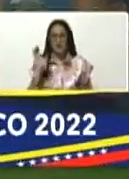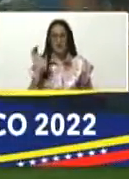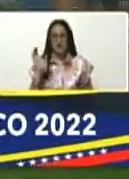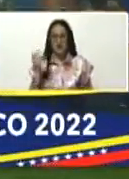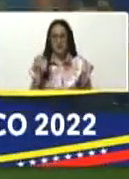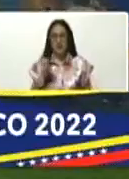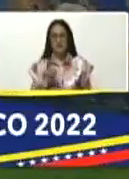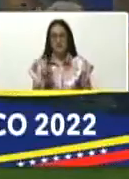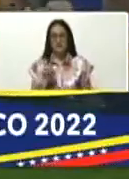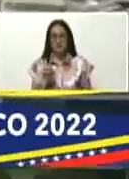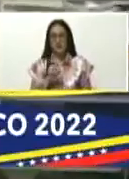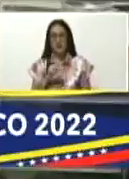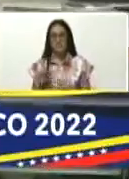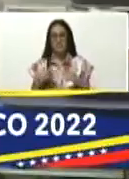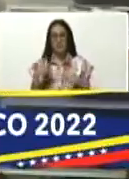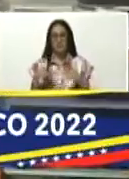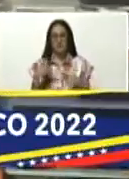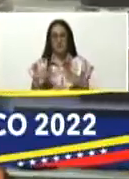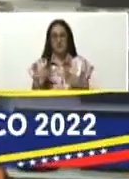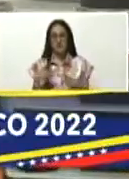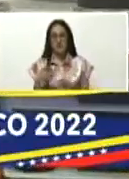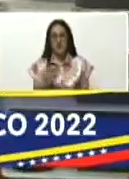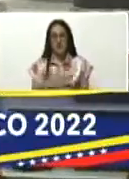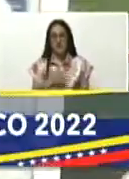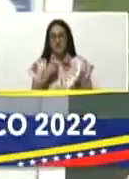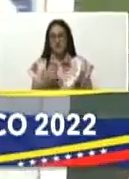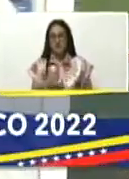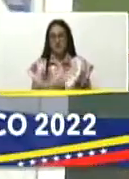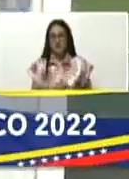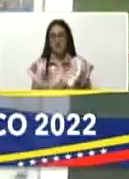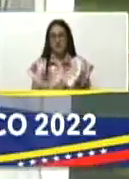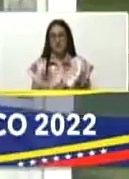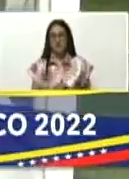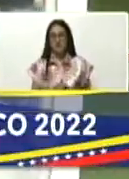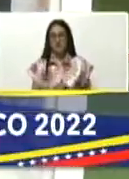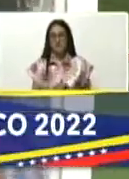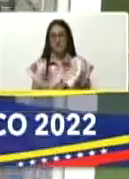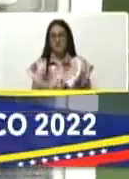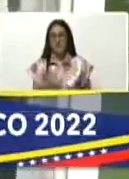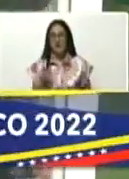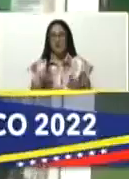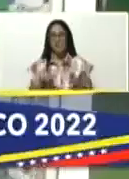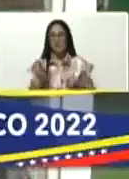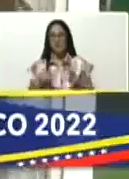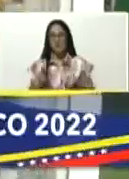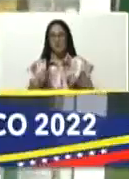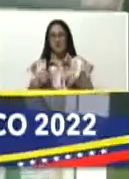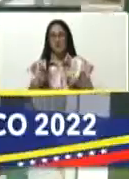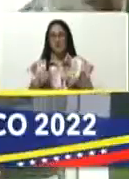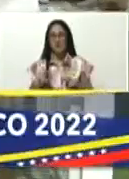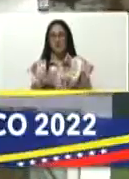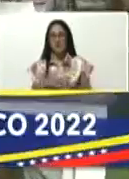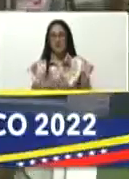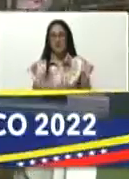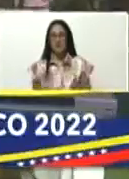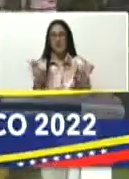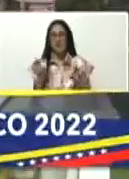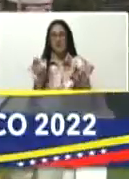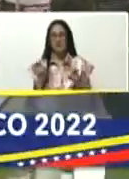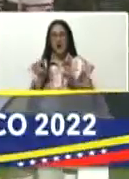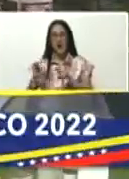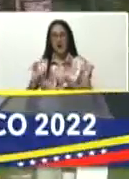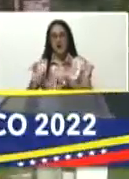la Venezuela productiva, como usted lo ha señalado. Tenemos nosotros exposiciones, bueno, en el área